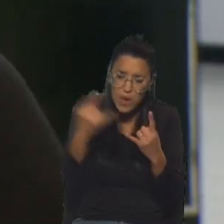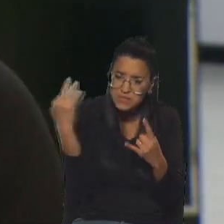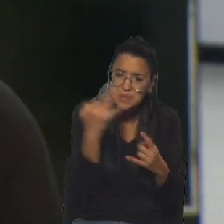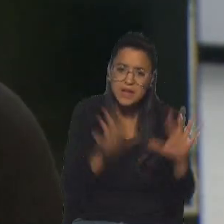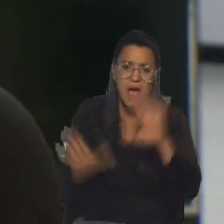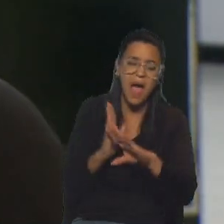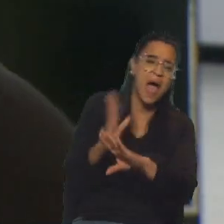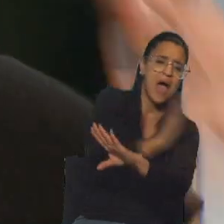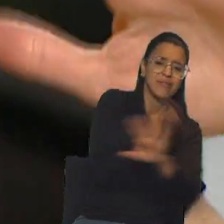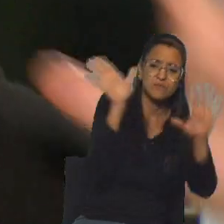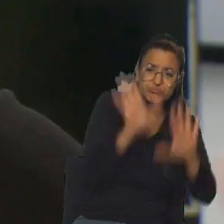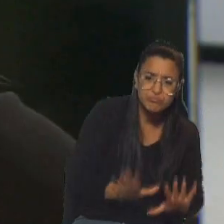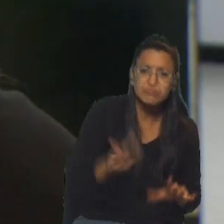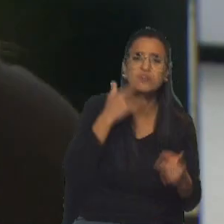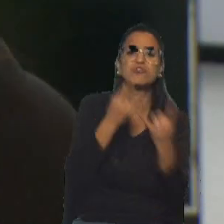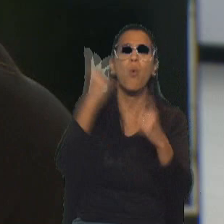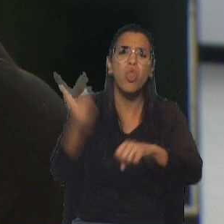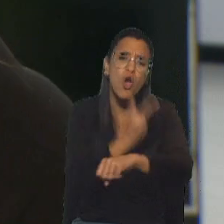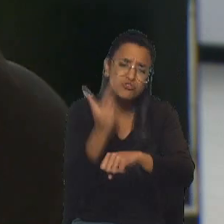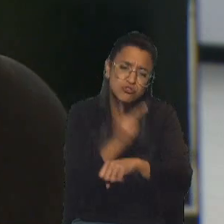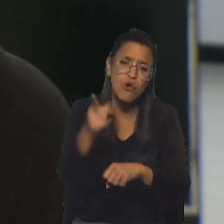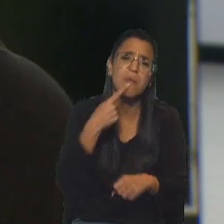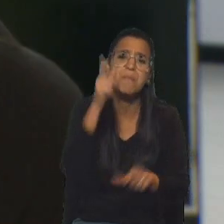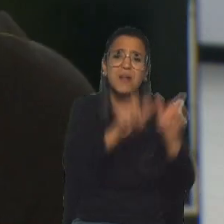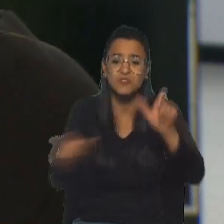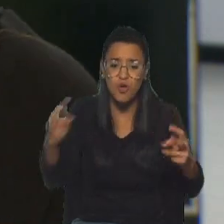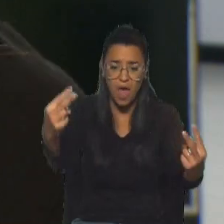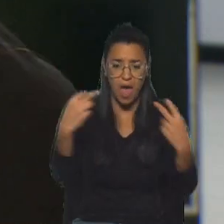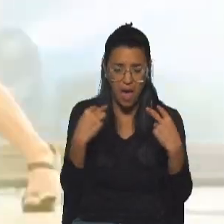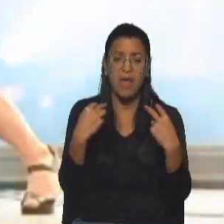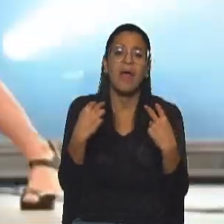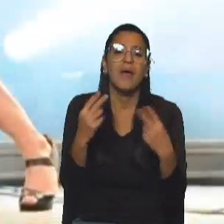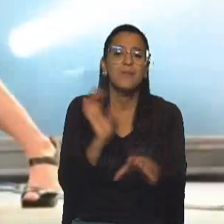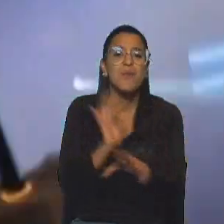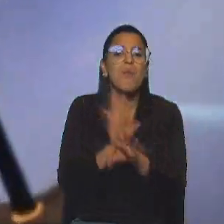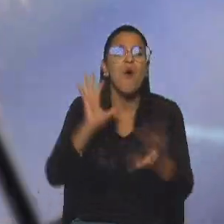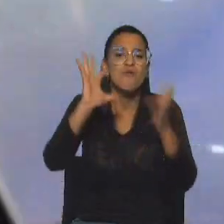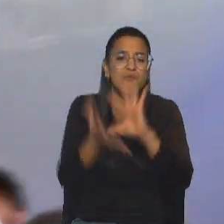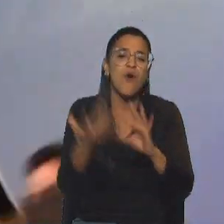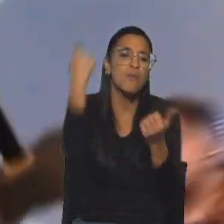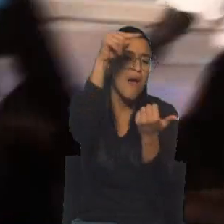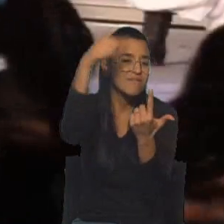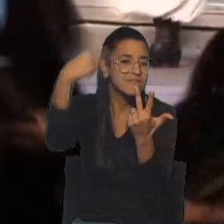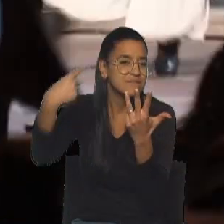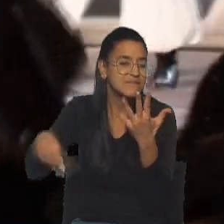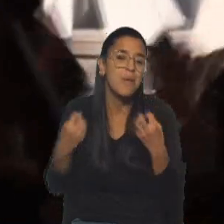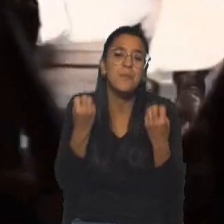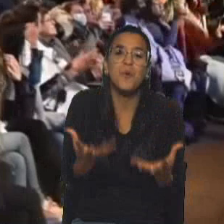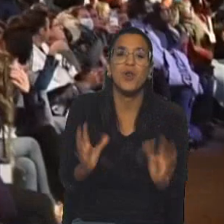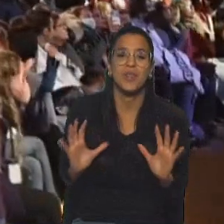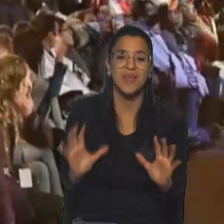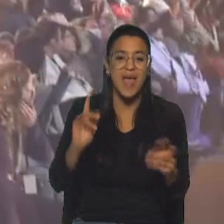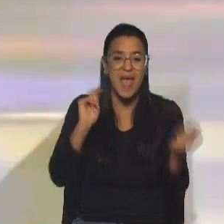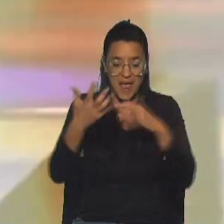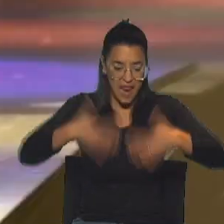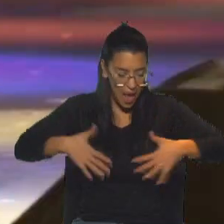mucha anticipación, un show que dura como 2 horas, donde la gente me puede ver de diferentes maneras, porque hay cambios